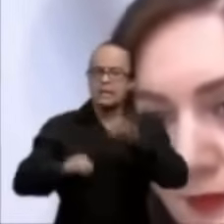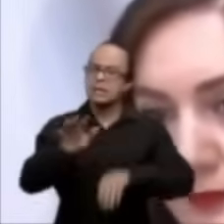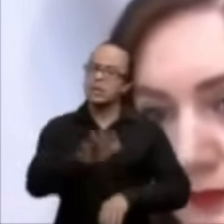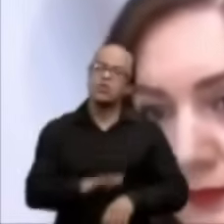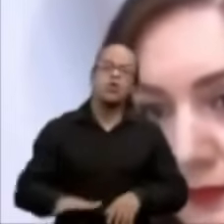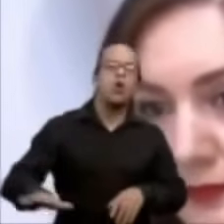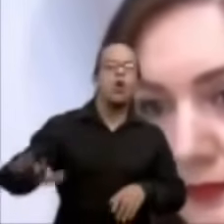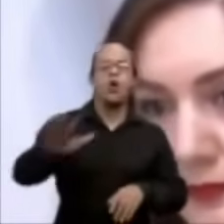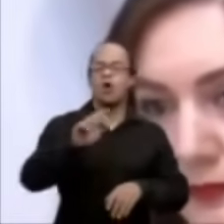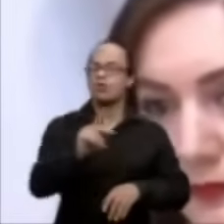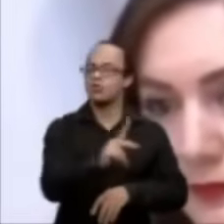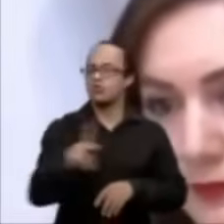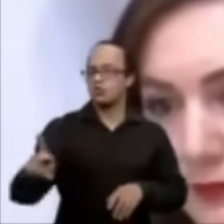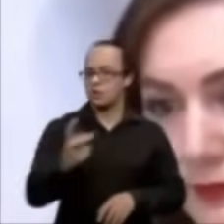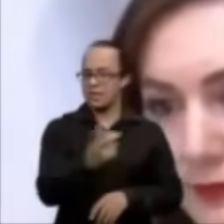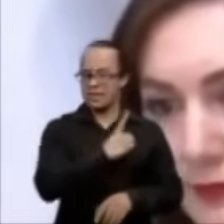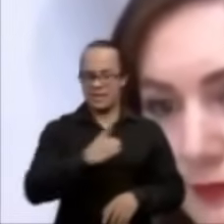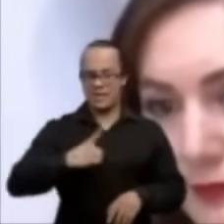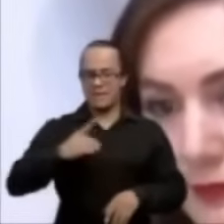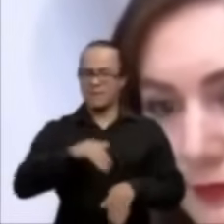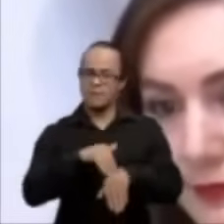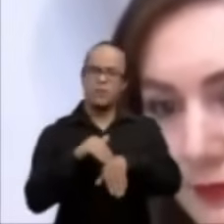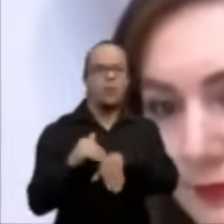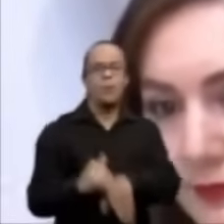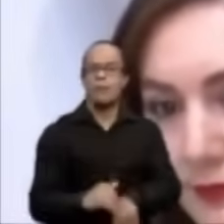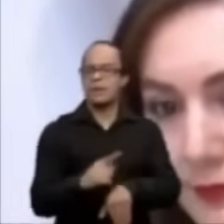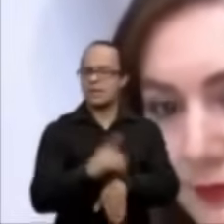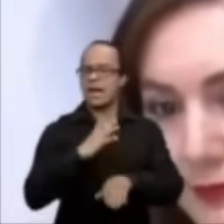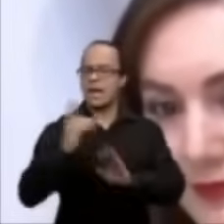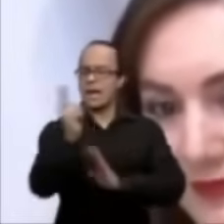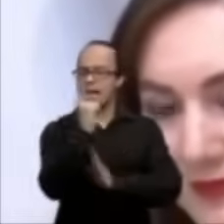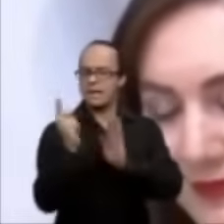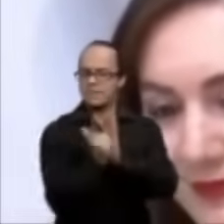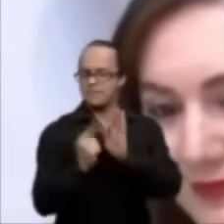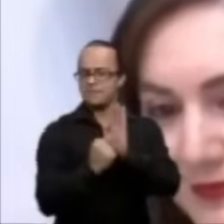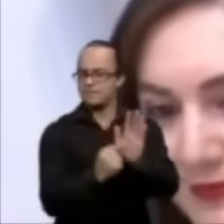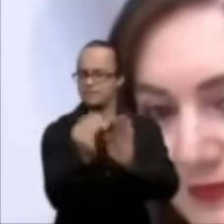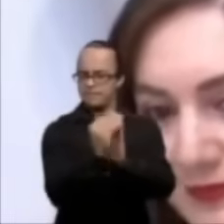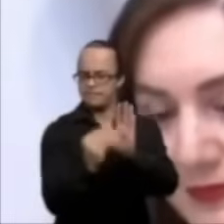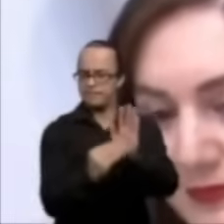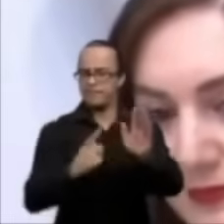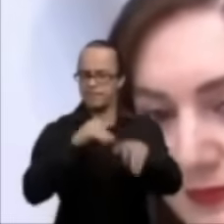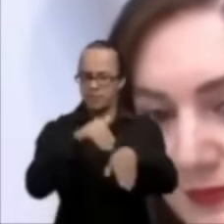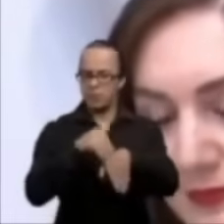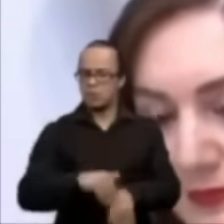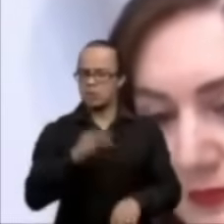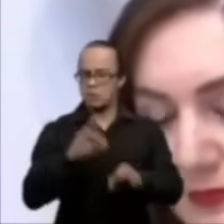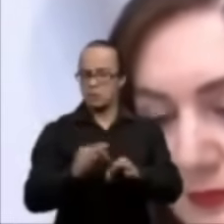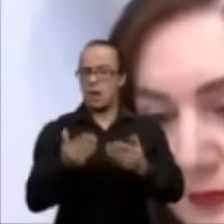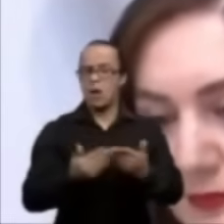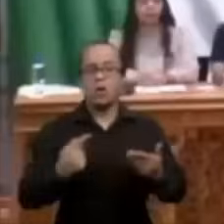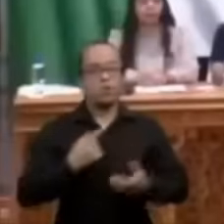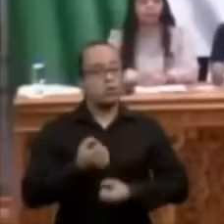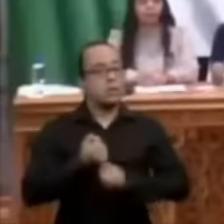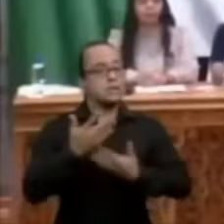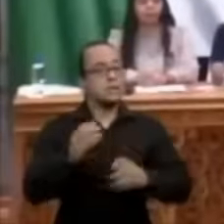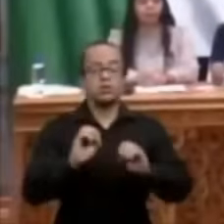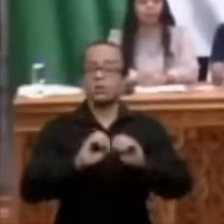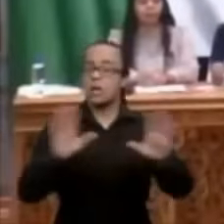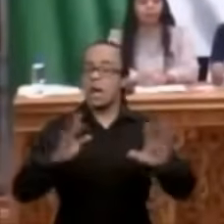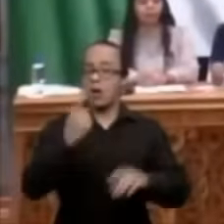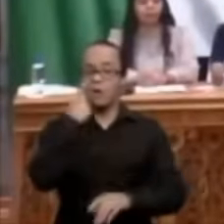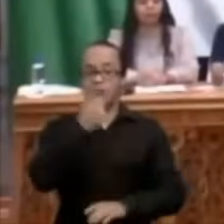un decálogo que guiará su actuación. Y lo voy a decir muy claro y muy fuerte.